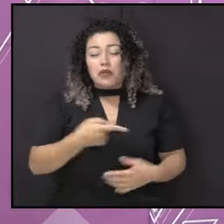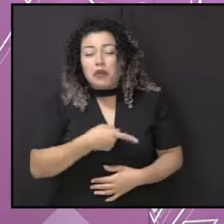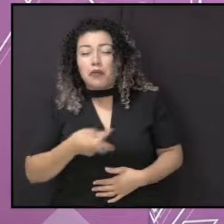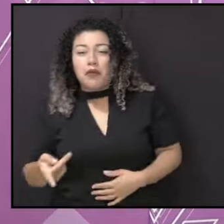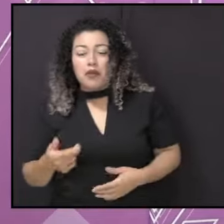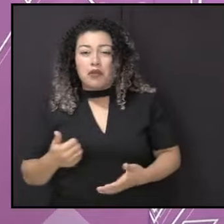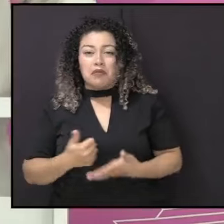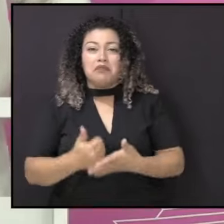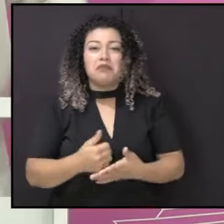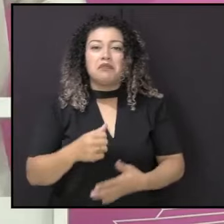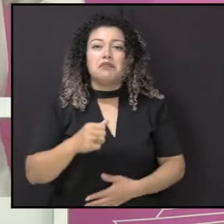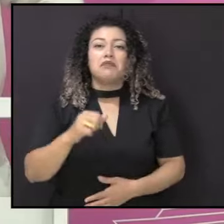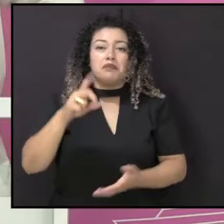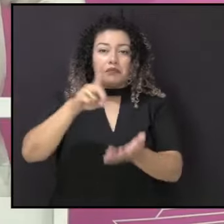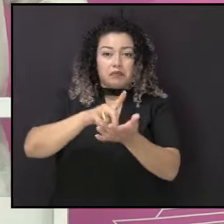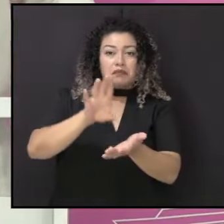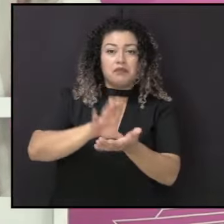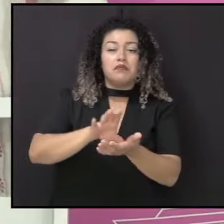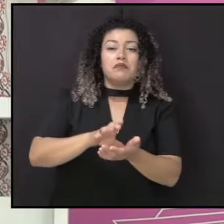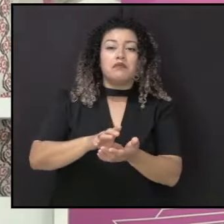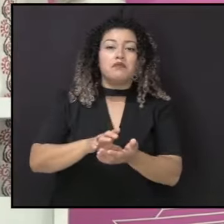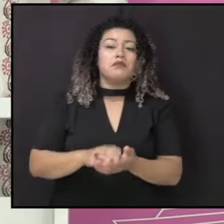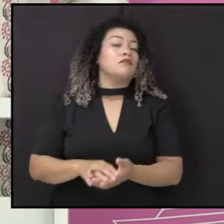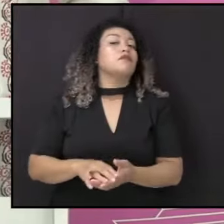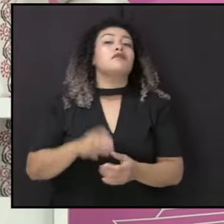en lo particular con discapacidad.